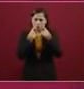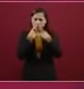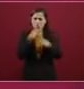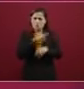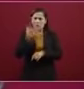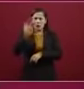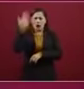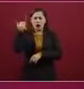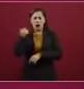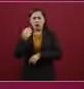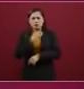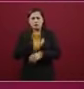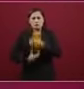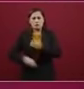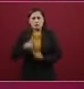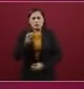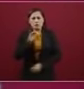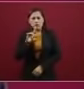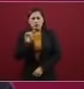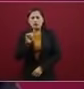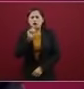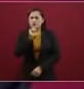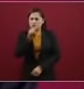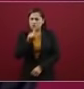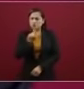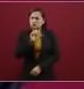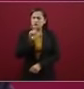Se lo externó Marcelino García Barragán